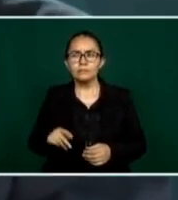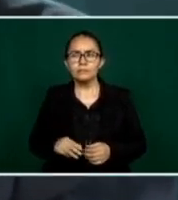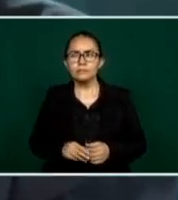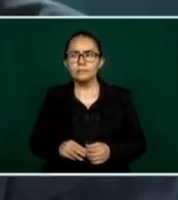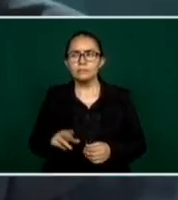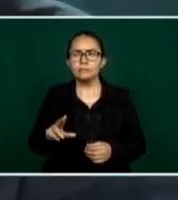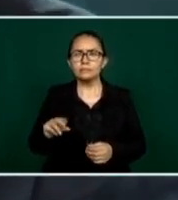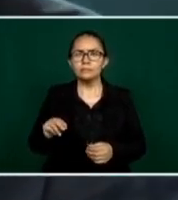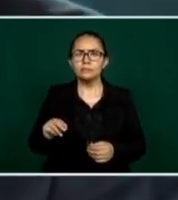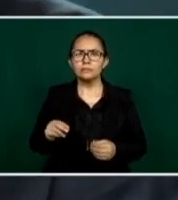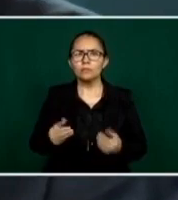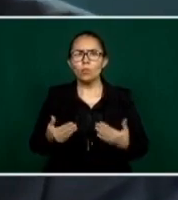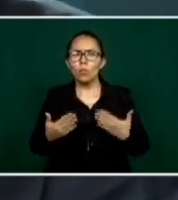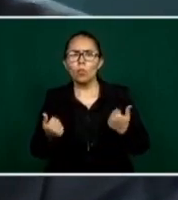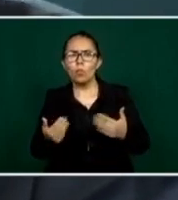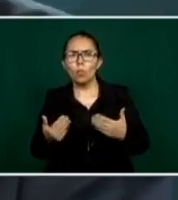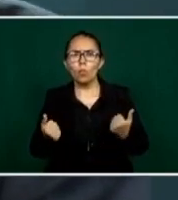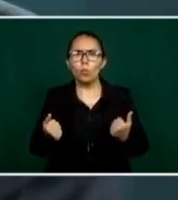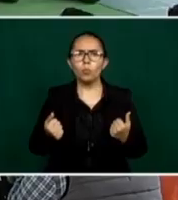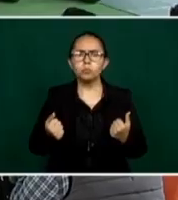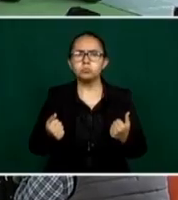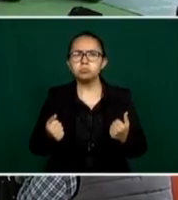no hay orientación